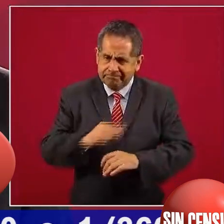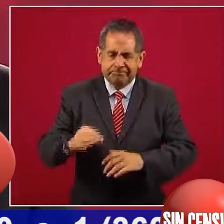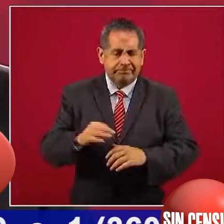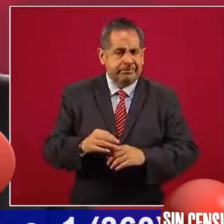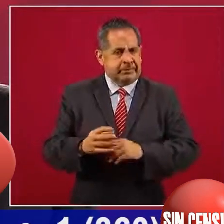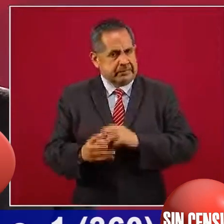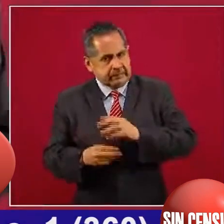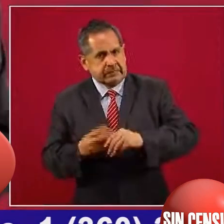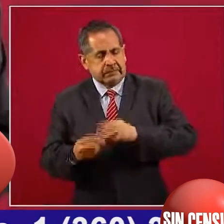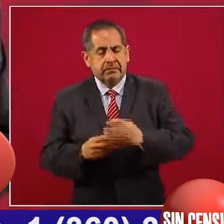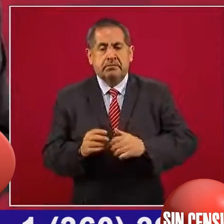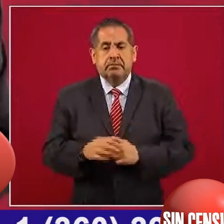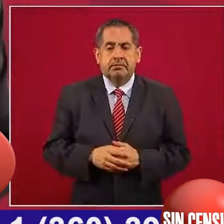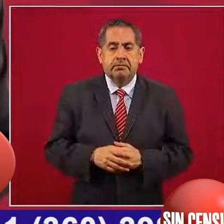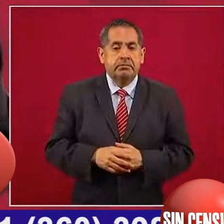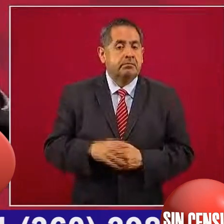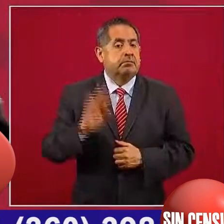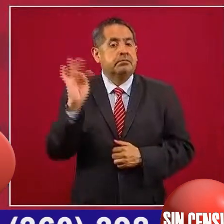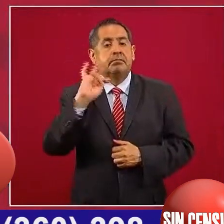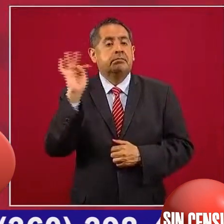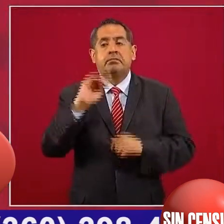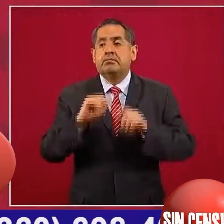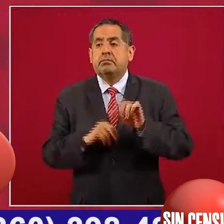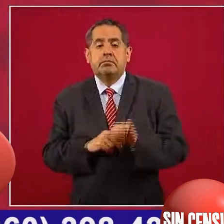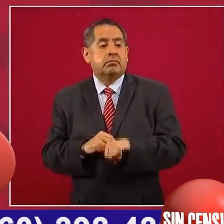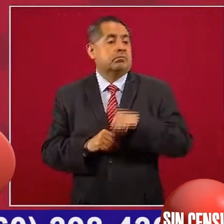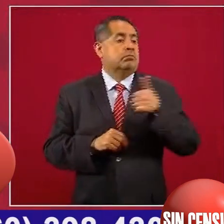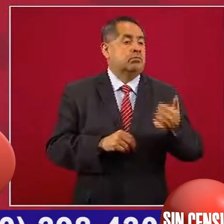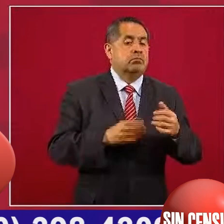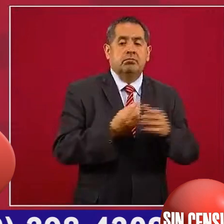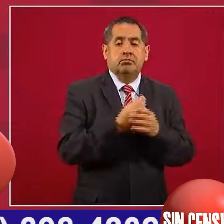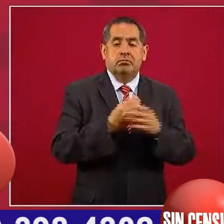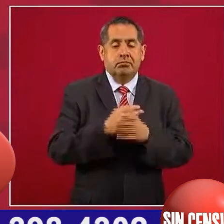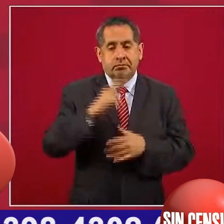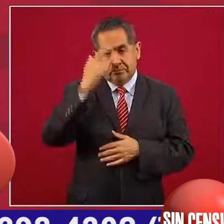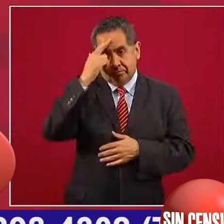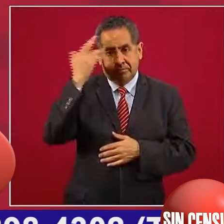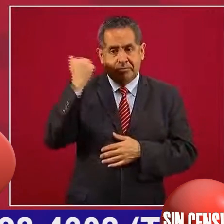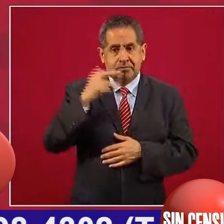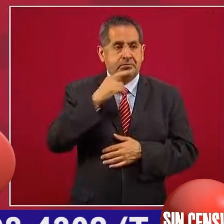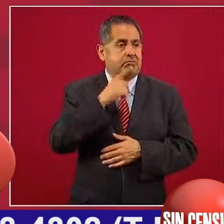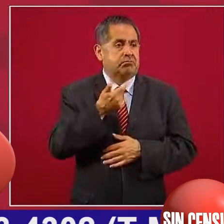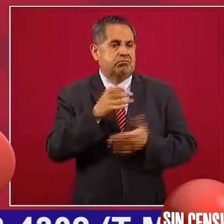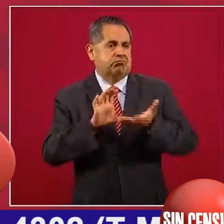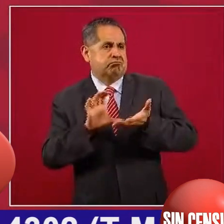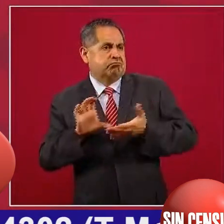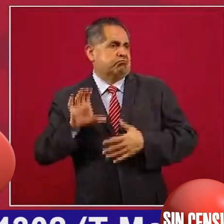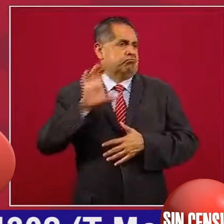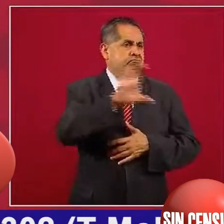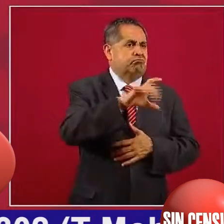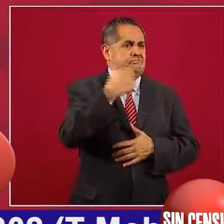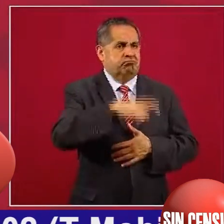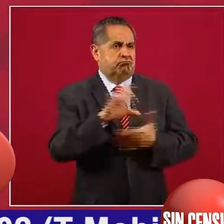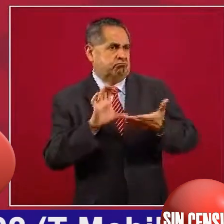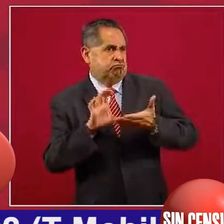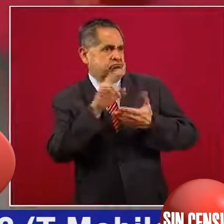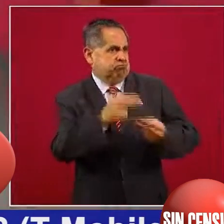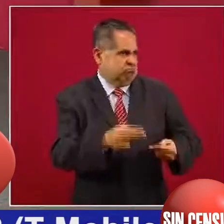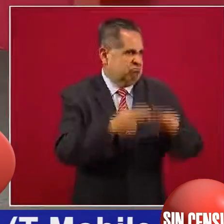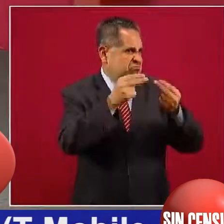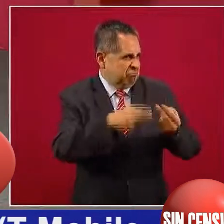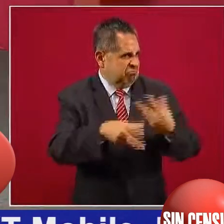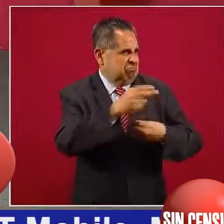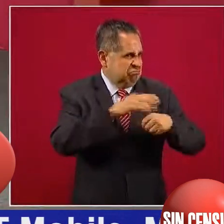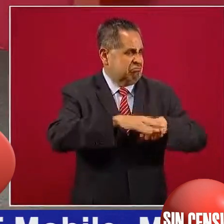Si hubiésemos optado por la otra política de meter dinero arriba, entonces